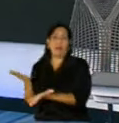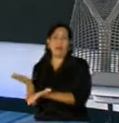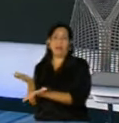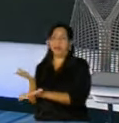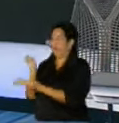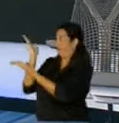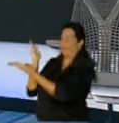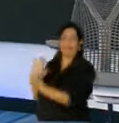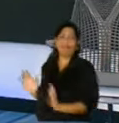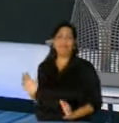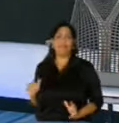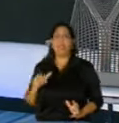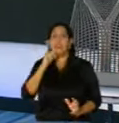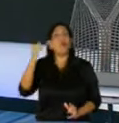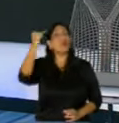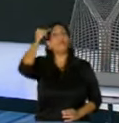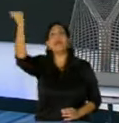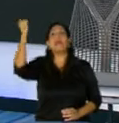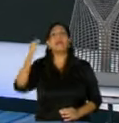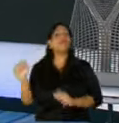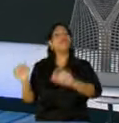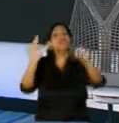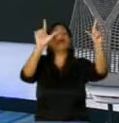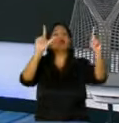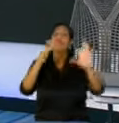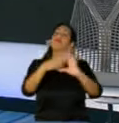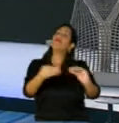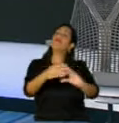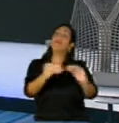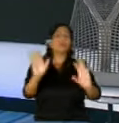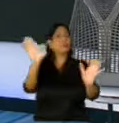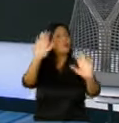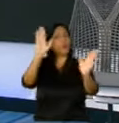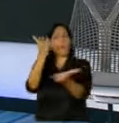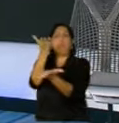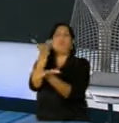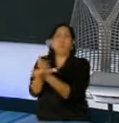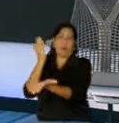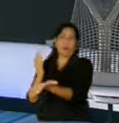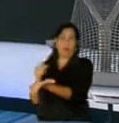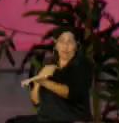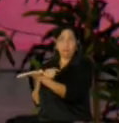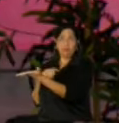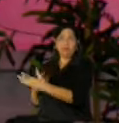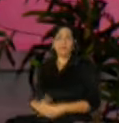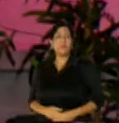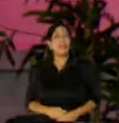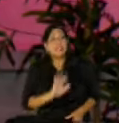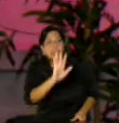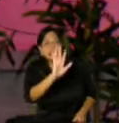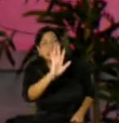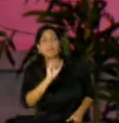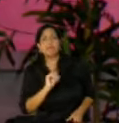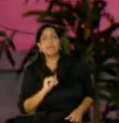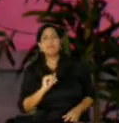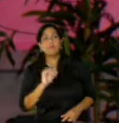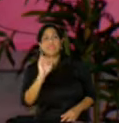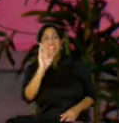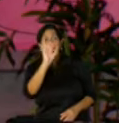presentamos en un blog o en las redes para decir cosas sin datos. Precisamente sobre eso se